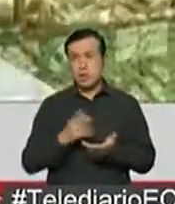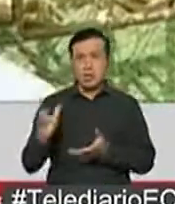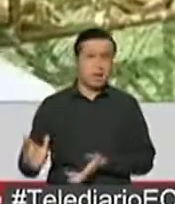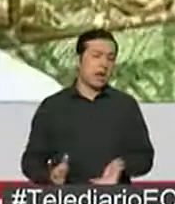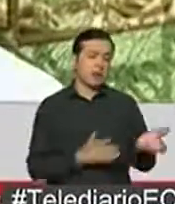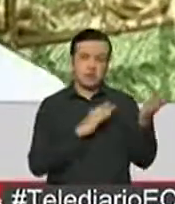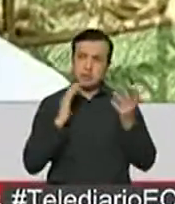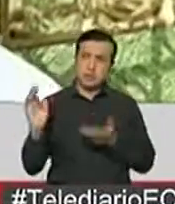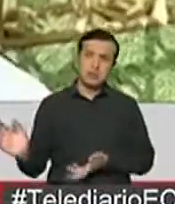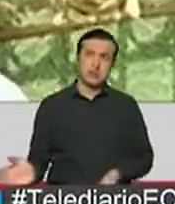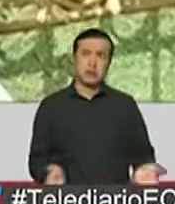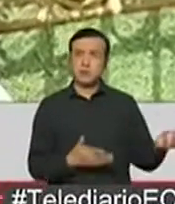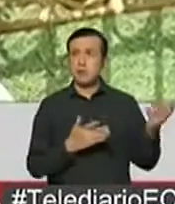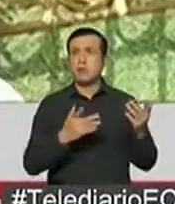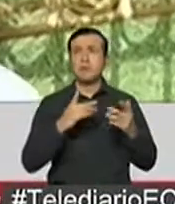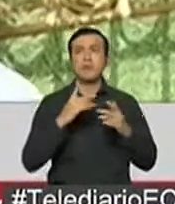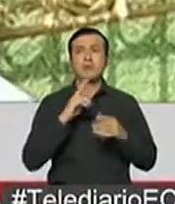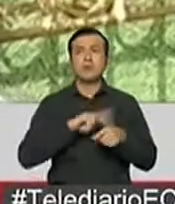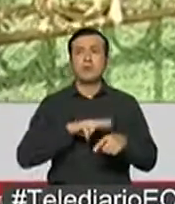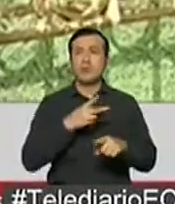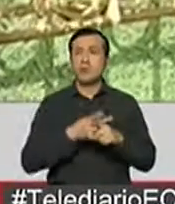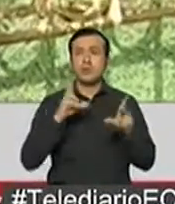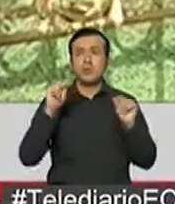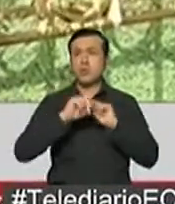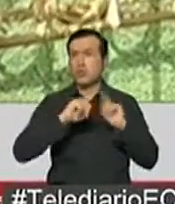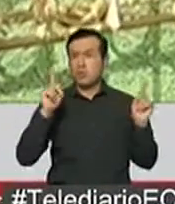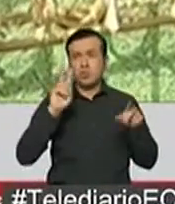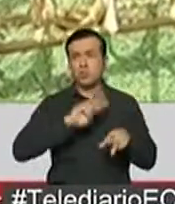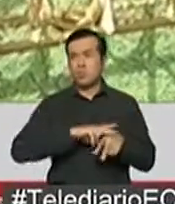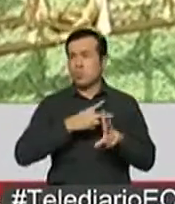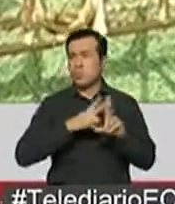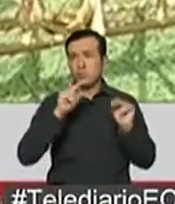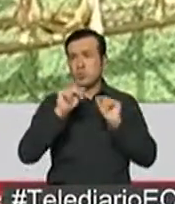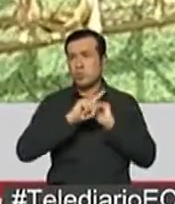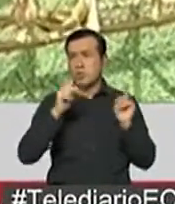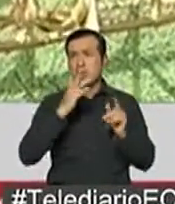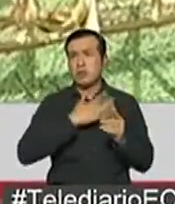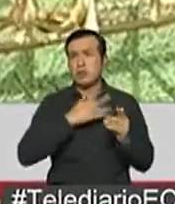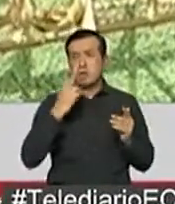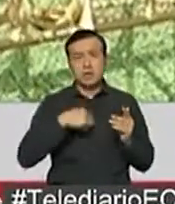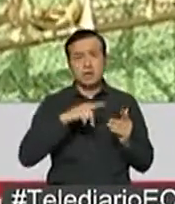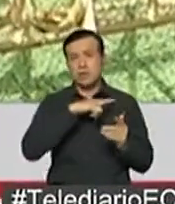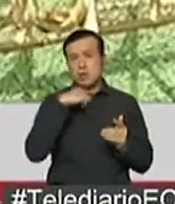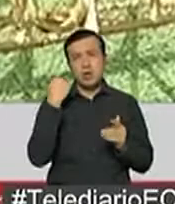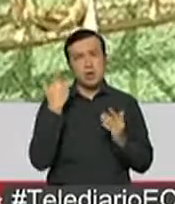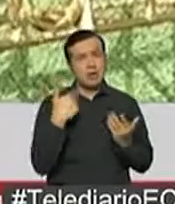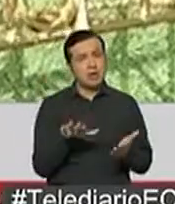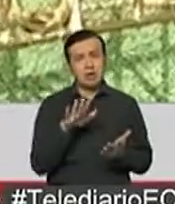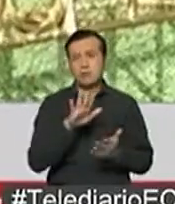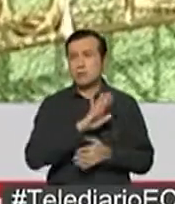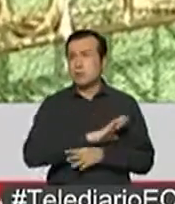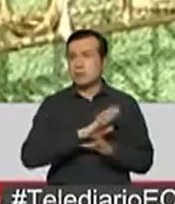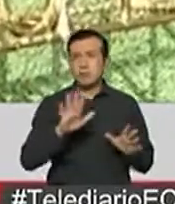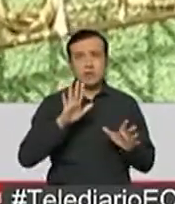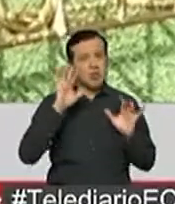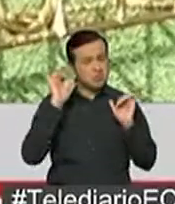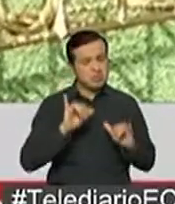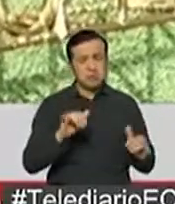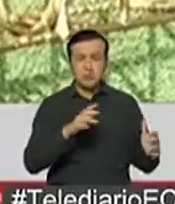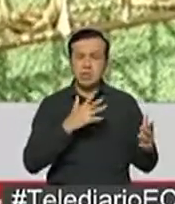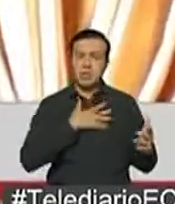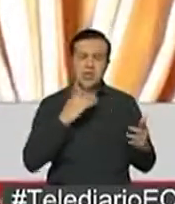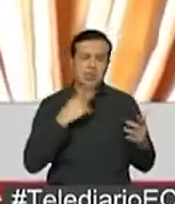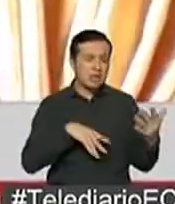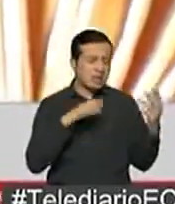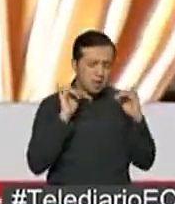rubí nava había ayudado no tiene motivo porque creo que ella que volvió a los digo que trabaja pillado hoy ha muerto yo me quedo me quedo